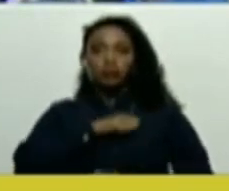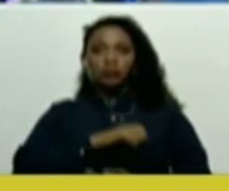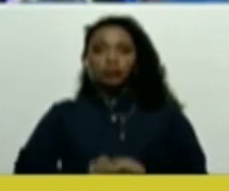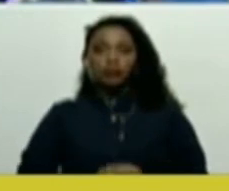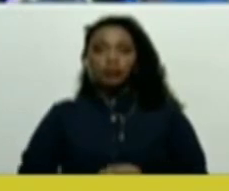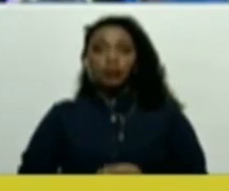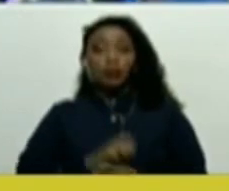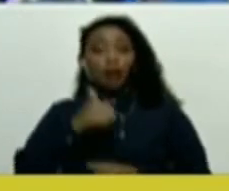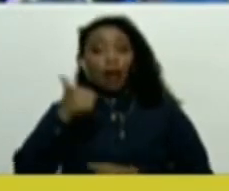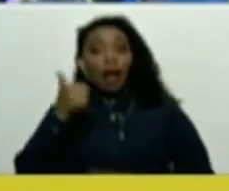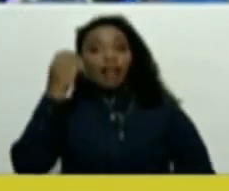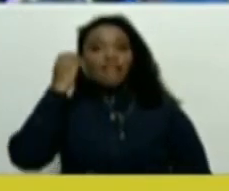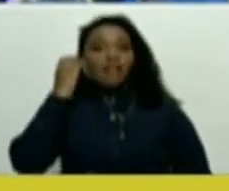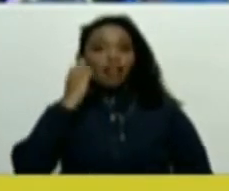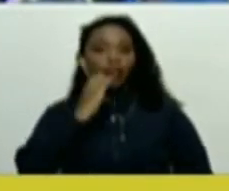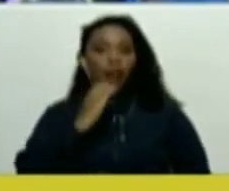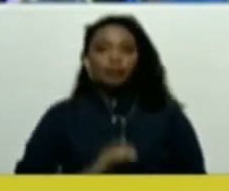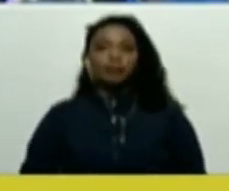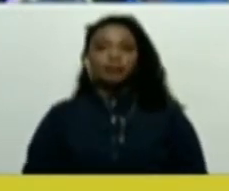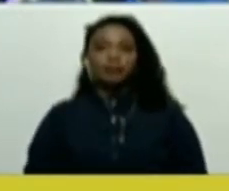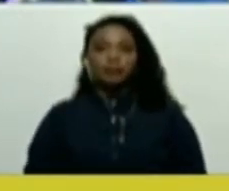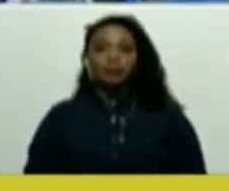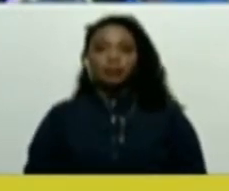and Fidel. Él y Fidel.